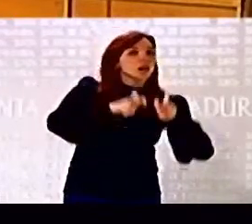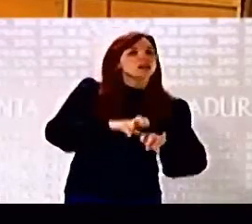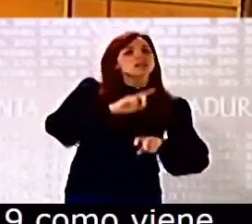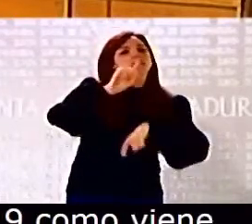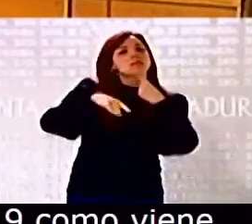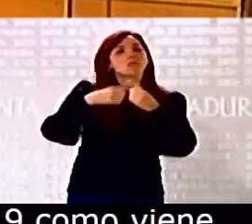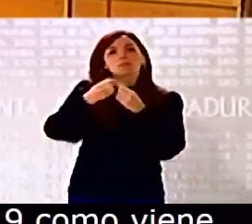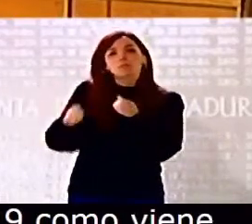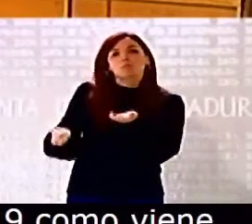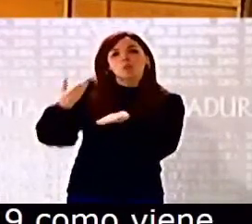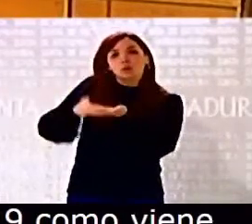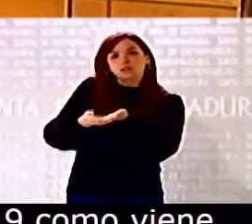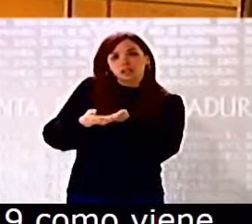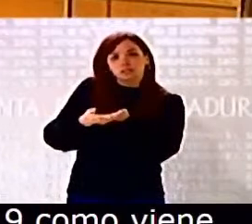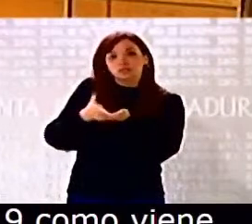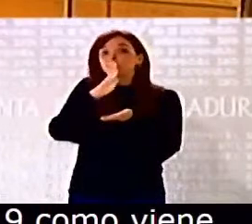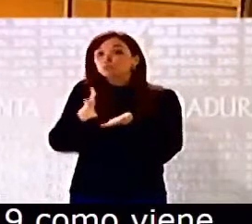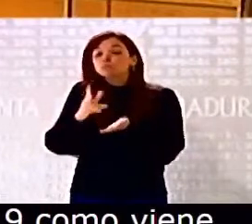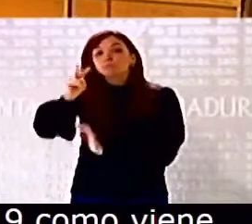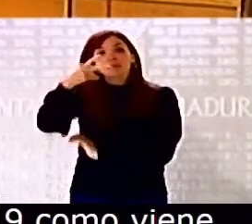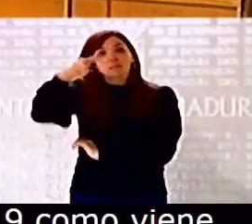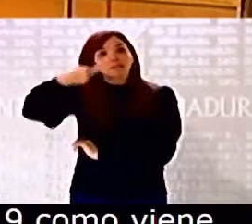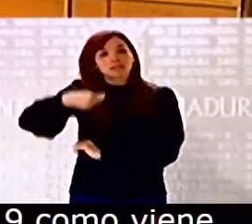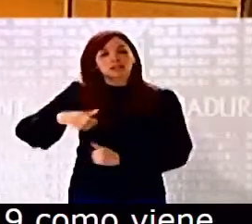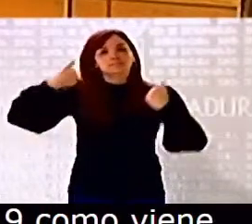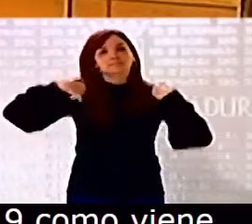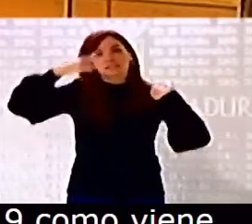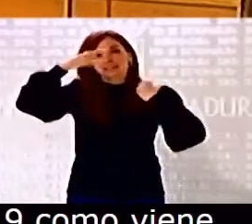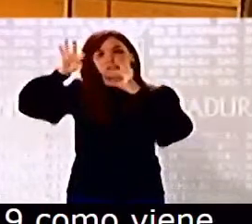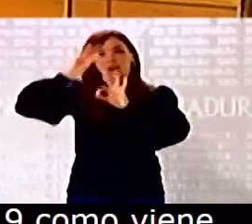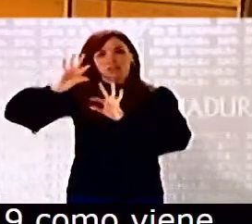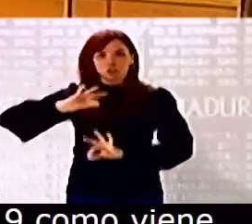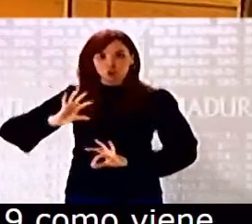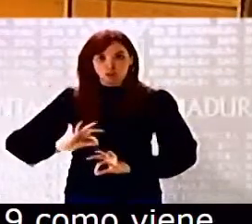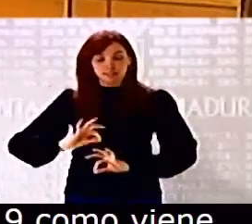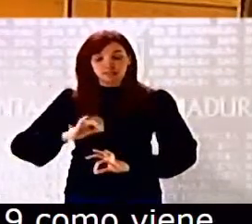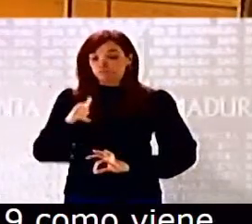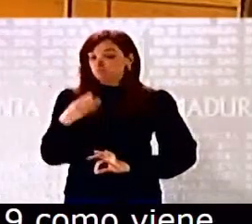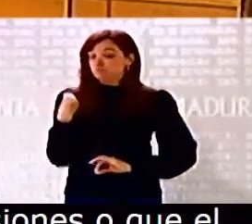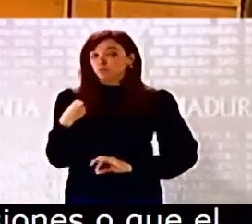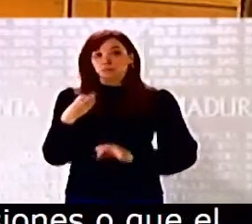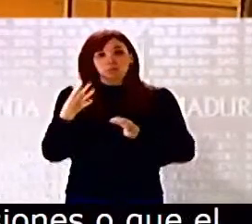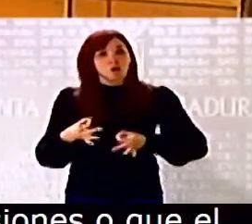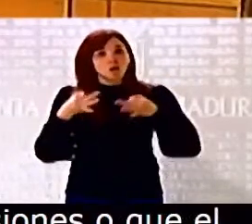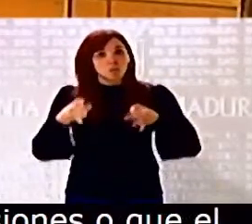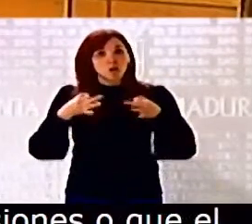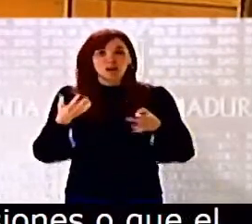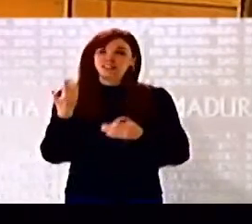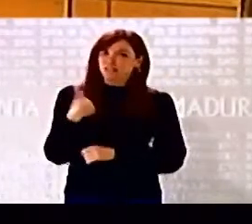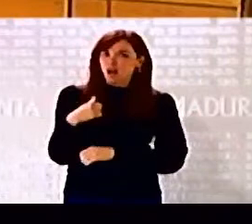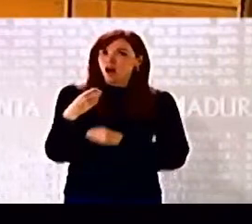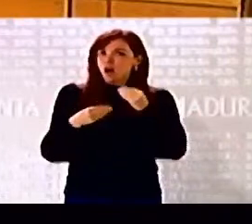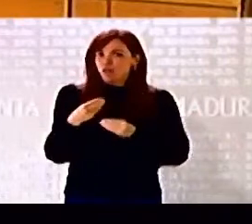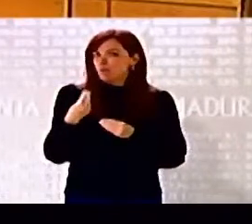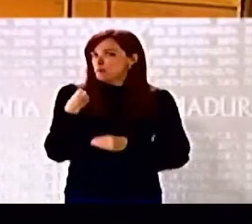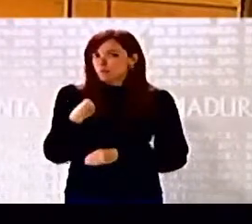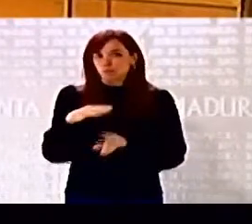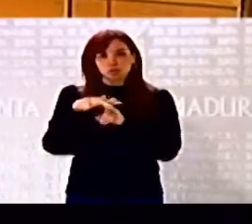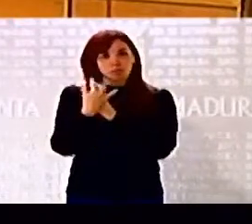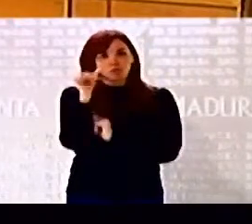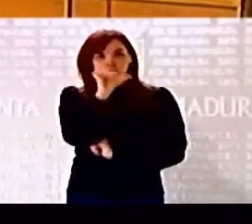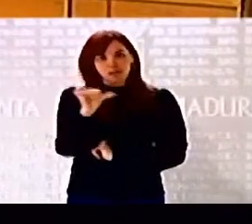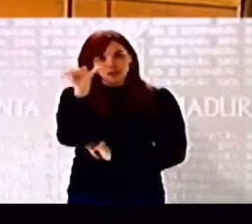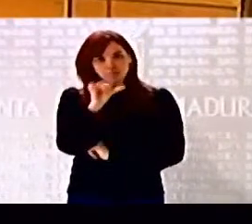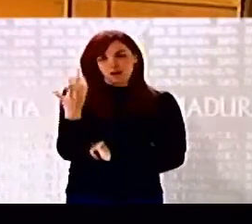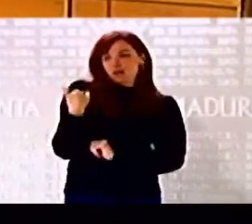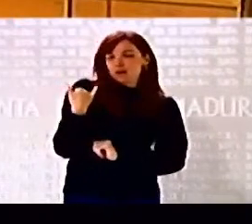de decisiones que el vicepresidente segundo trae. En ese sentido, y como siempre, como venimos haciendo hace ya algunas semanas, les anuncio que